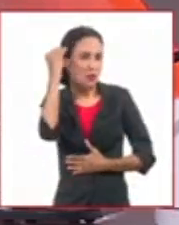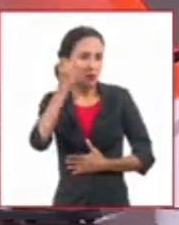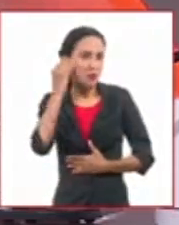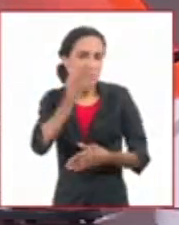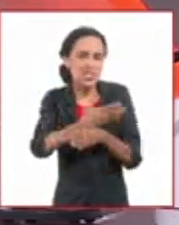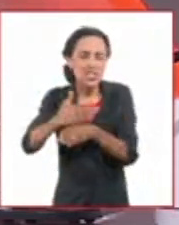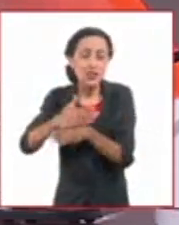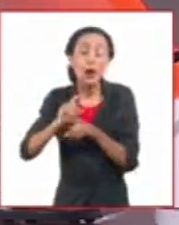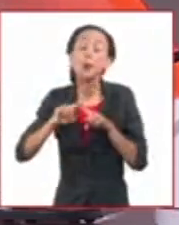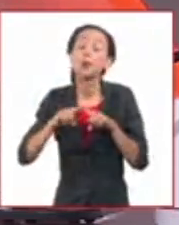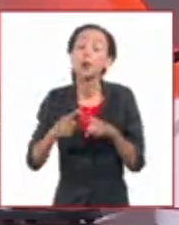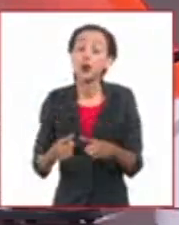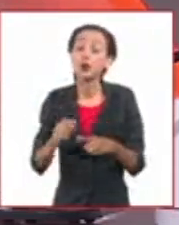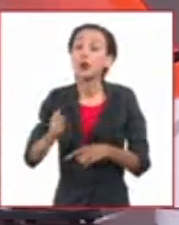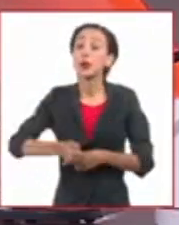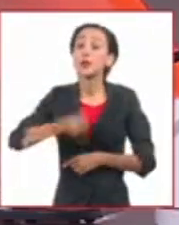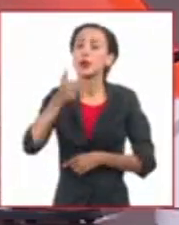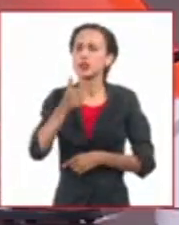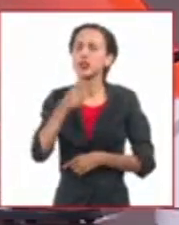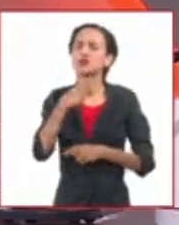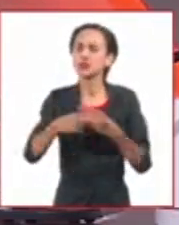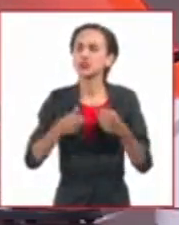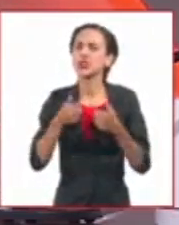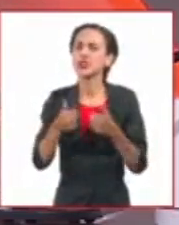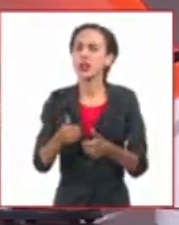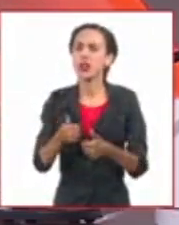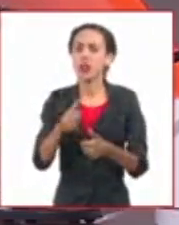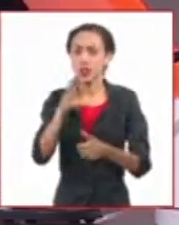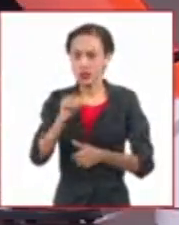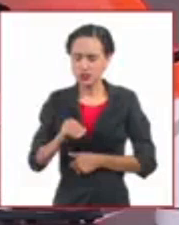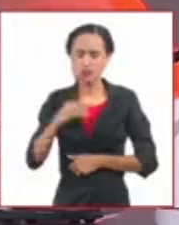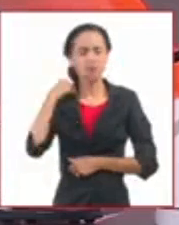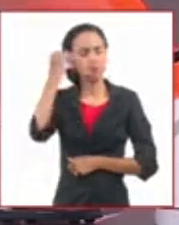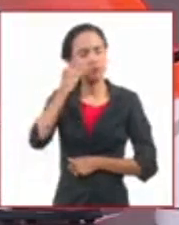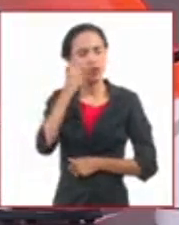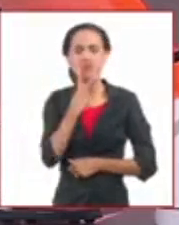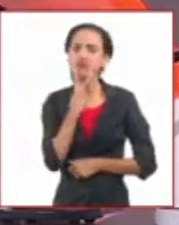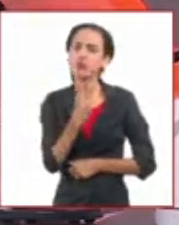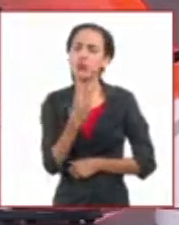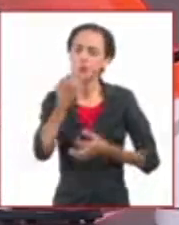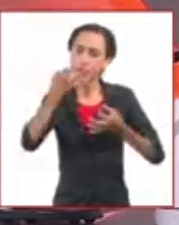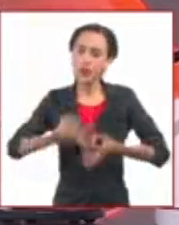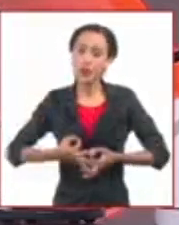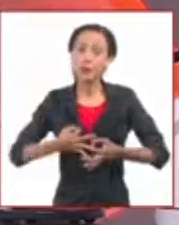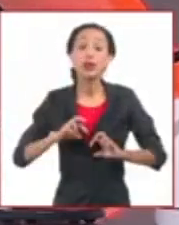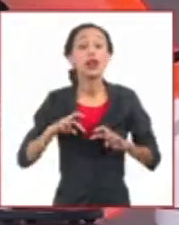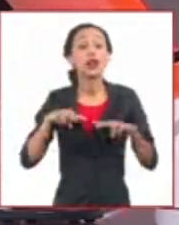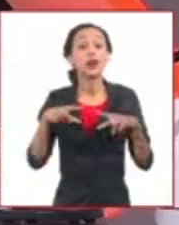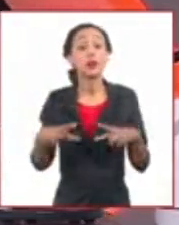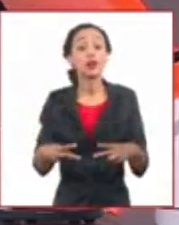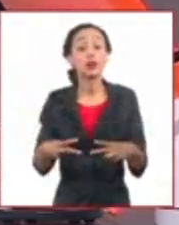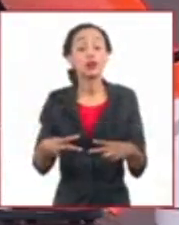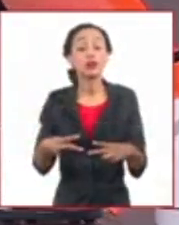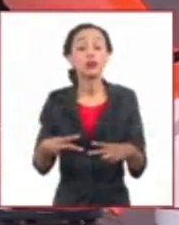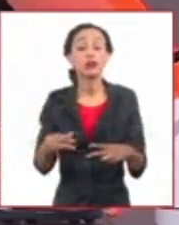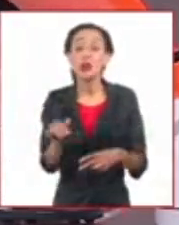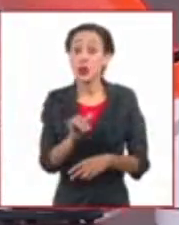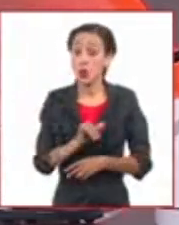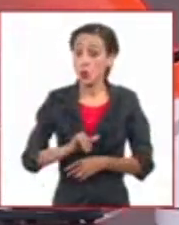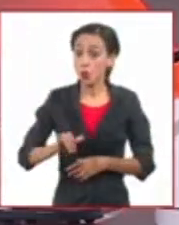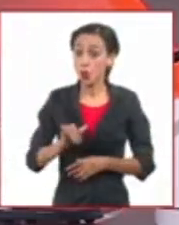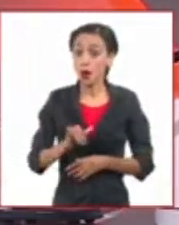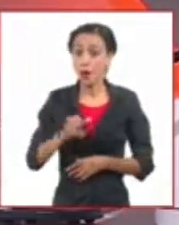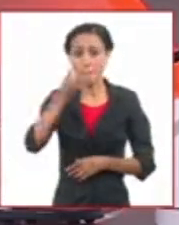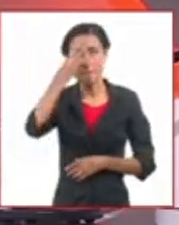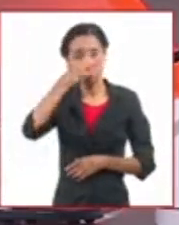presidente ha hecho muy bien en decir lo que piensa y ratifico que la condena de mexico a